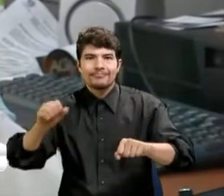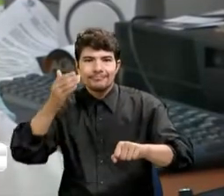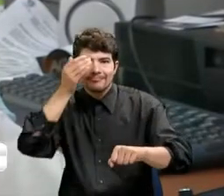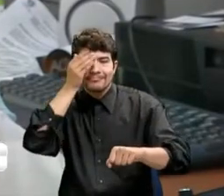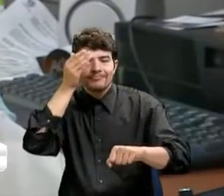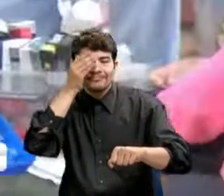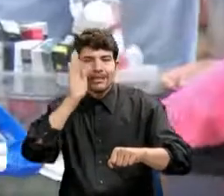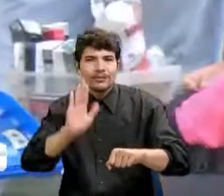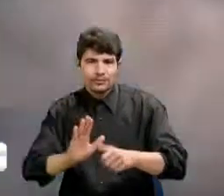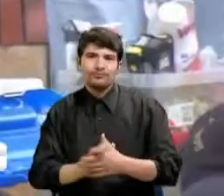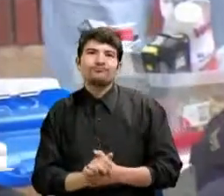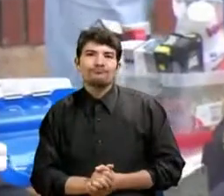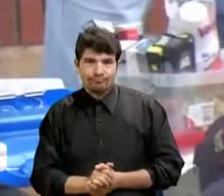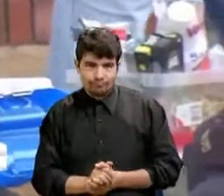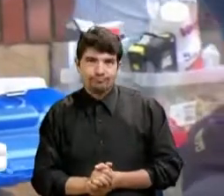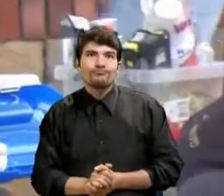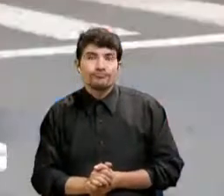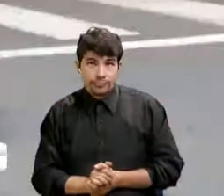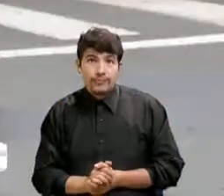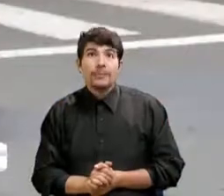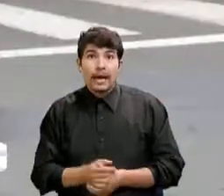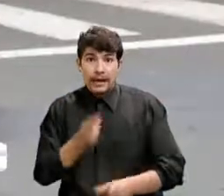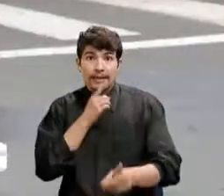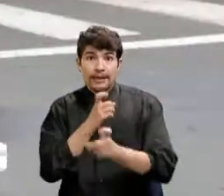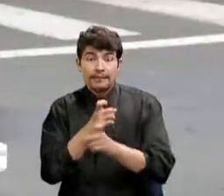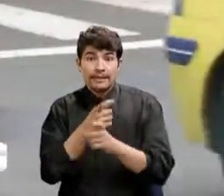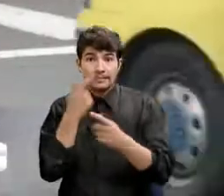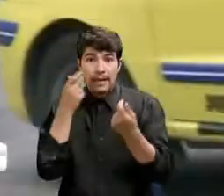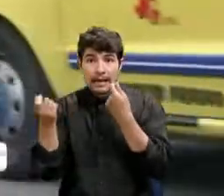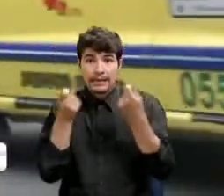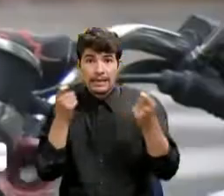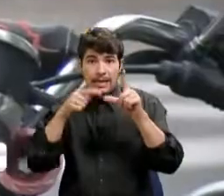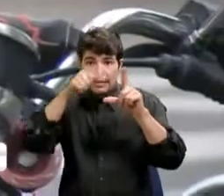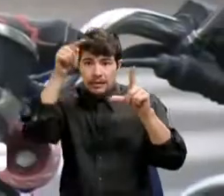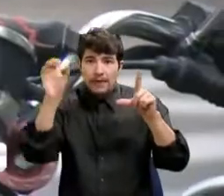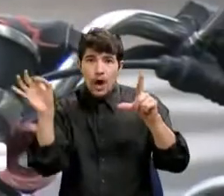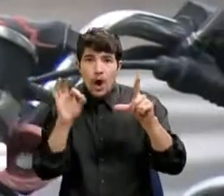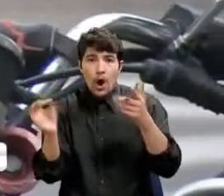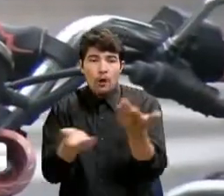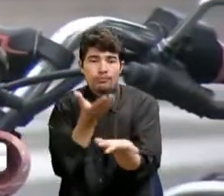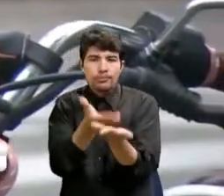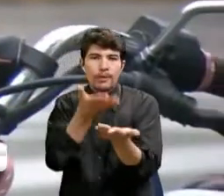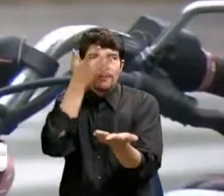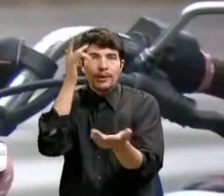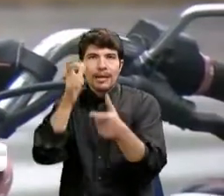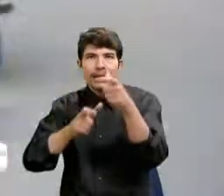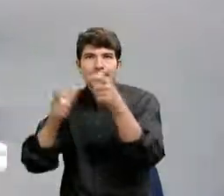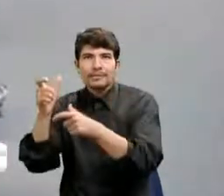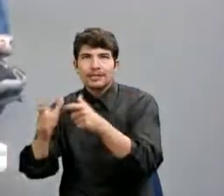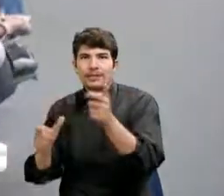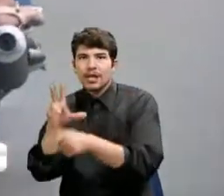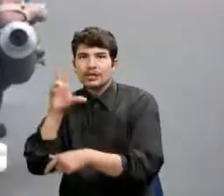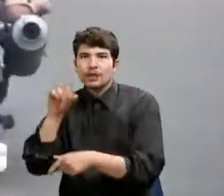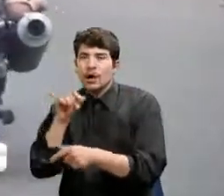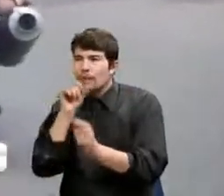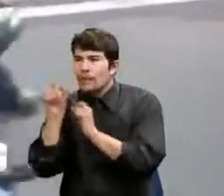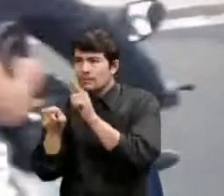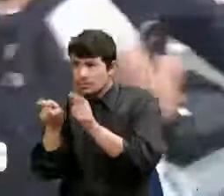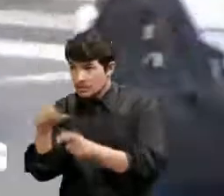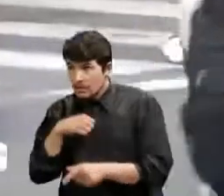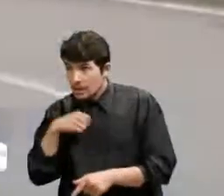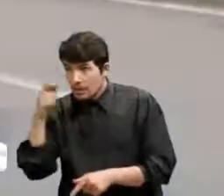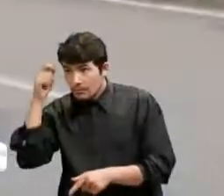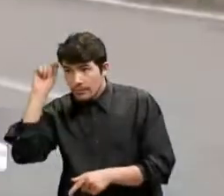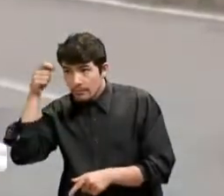mototaxistas según las autoridades es difícil mantener cifras o registros debido a que las personas tienden a no consultar si presentan